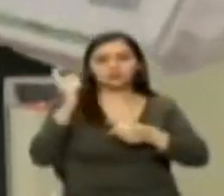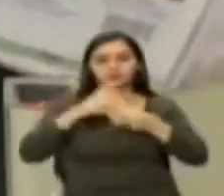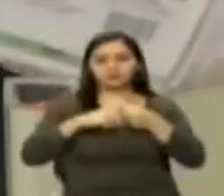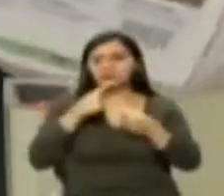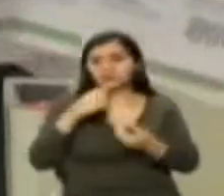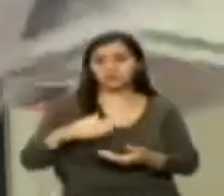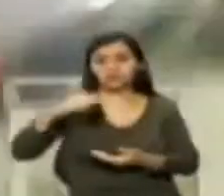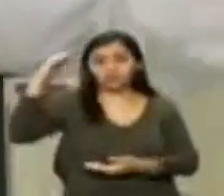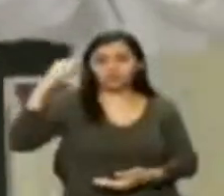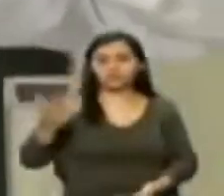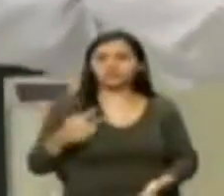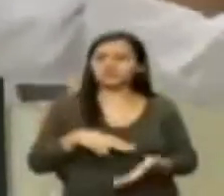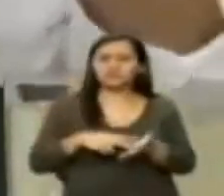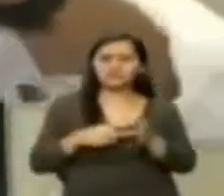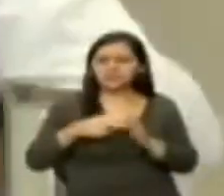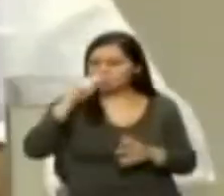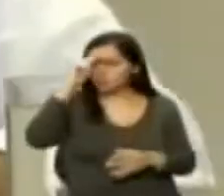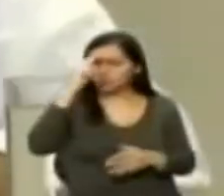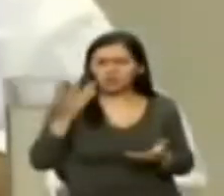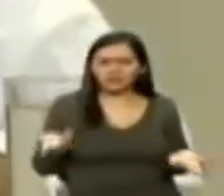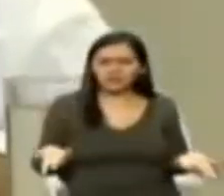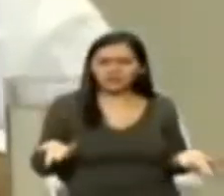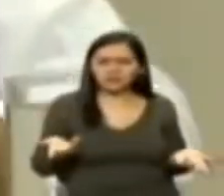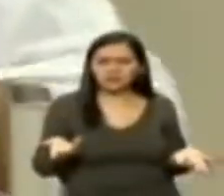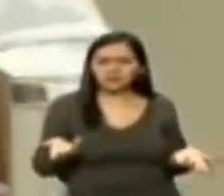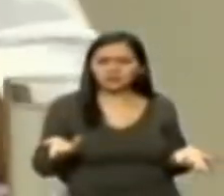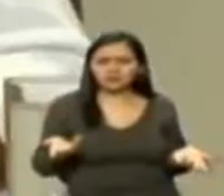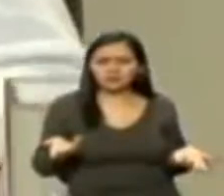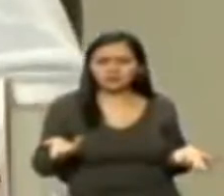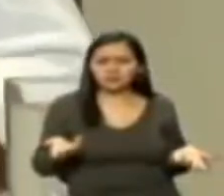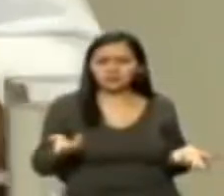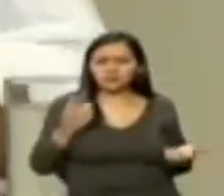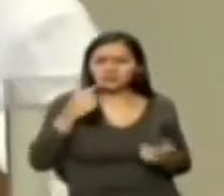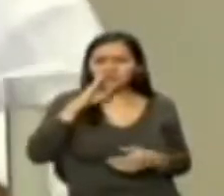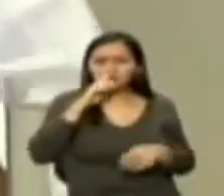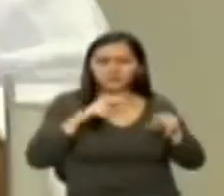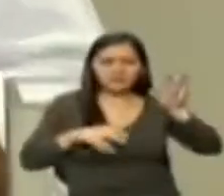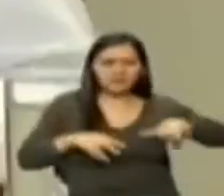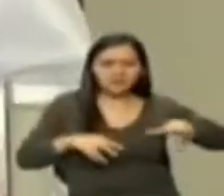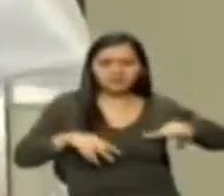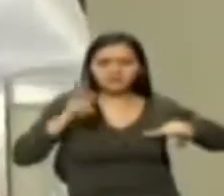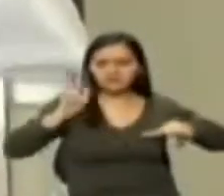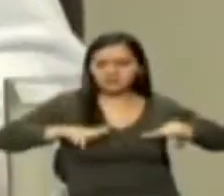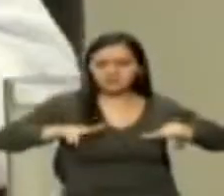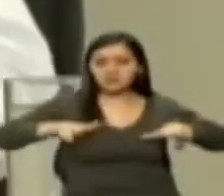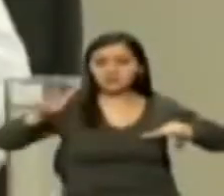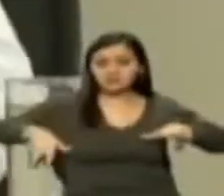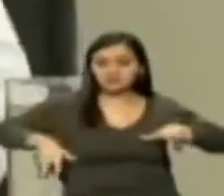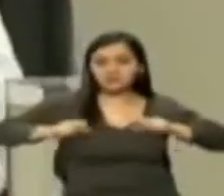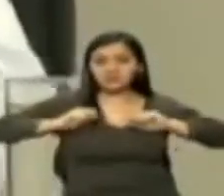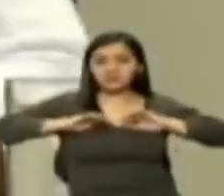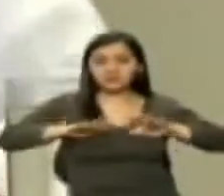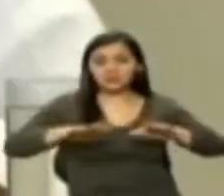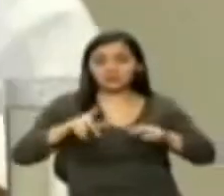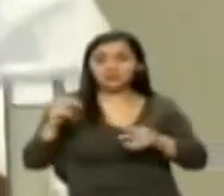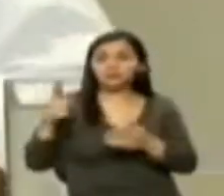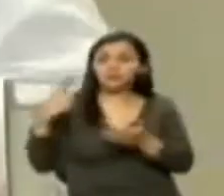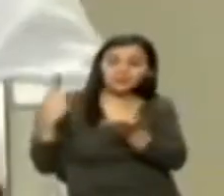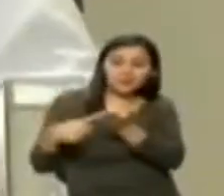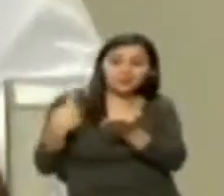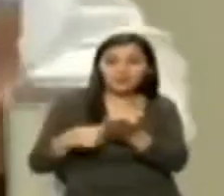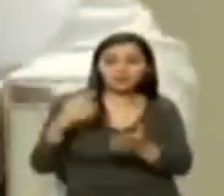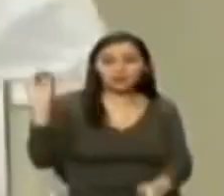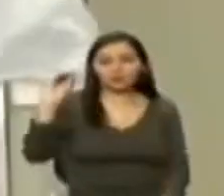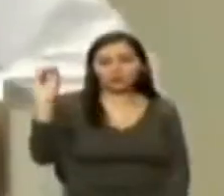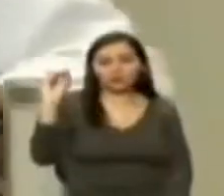dijeron que había subido. O sea, es una ignorancia supina. El desempleo se mide cada trimestre. Y hasta septiembre del 2015, el debate fue en octubre, los datos